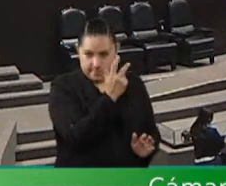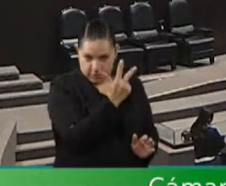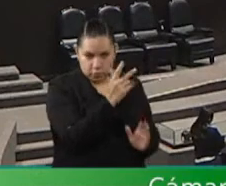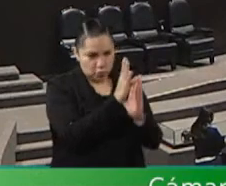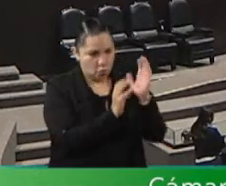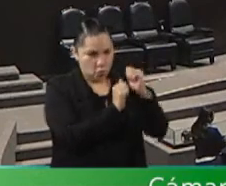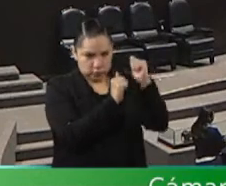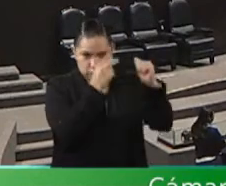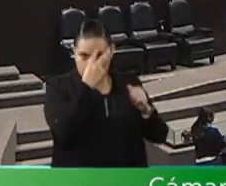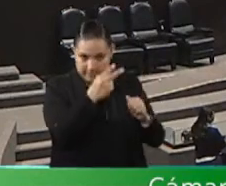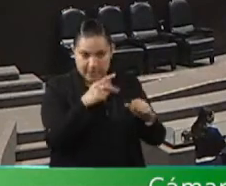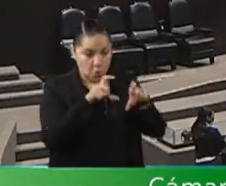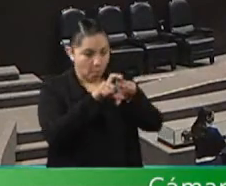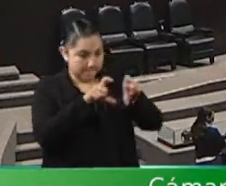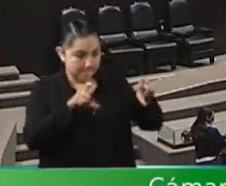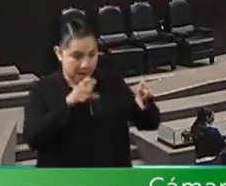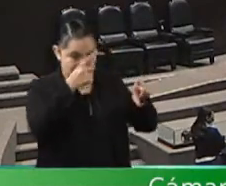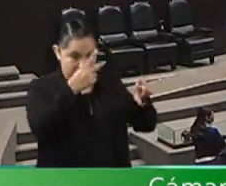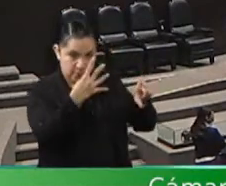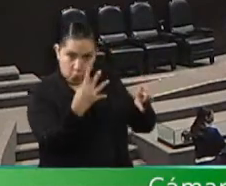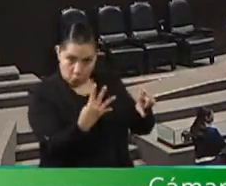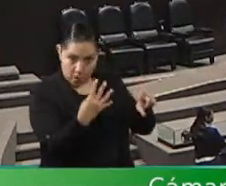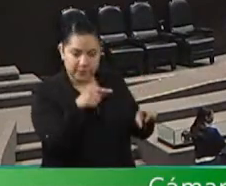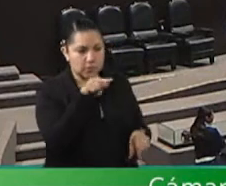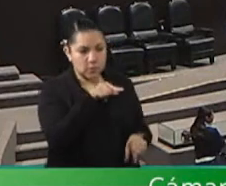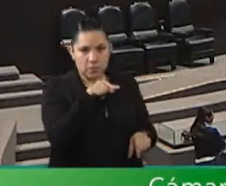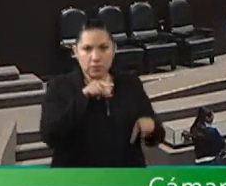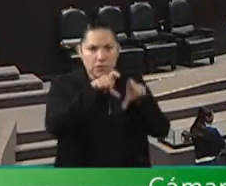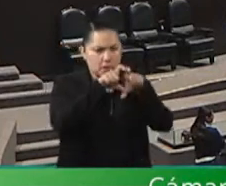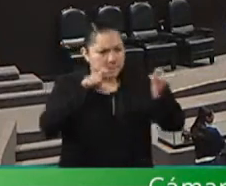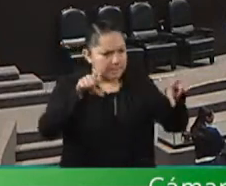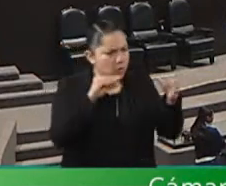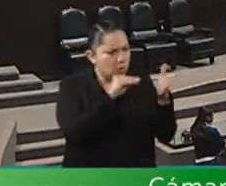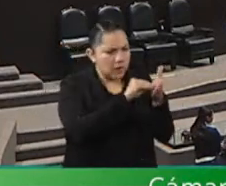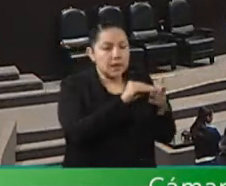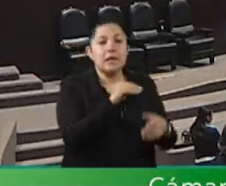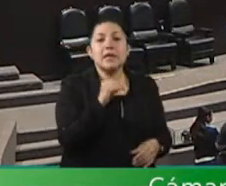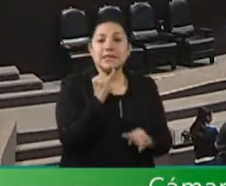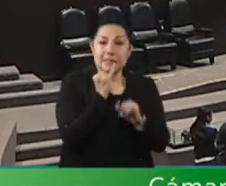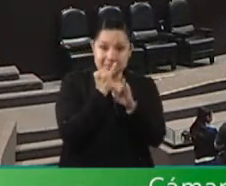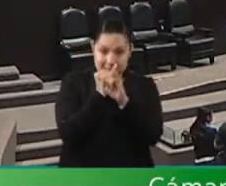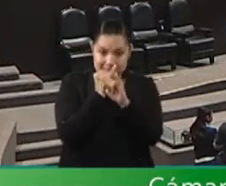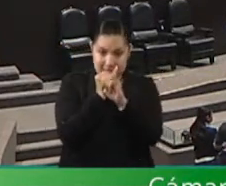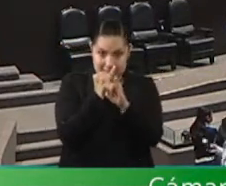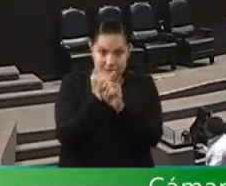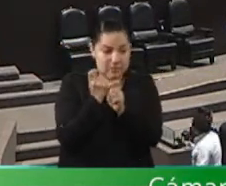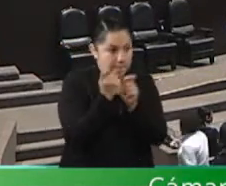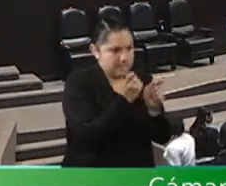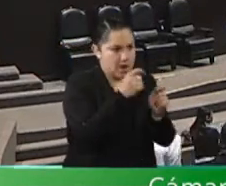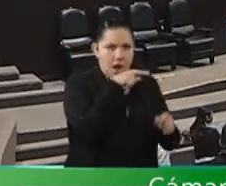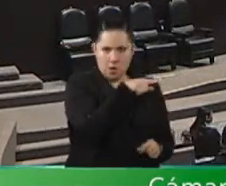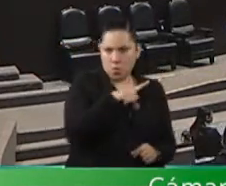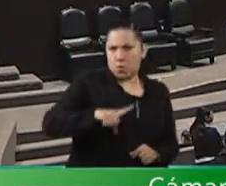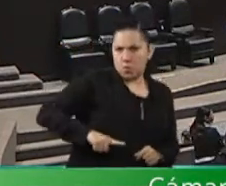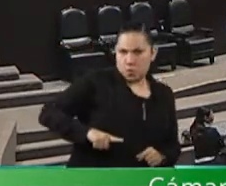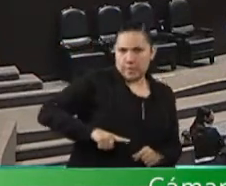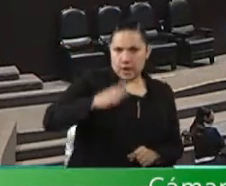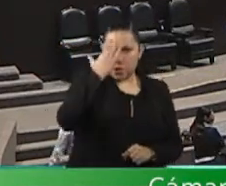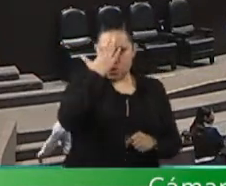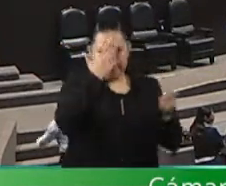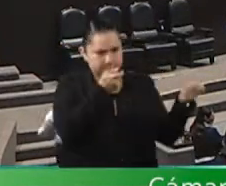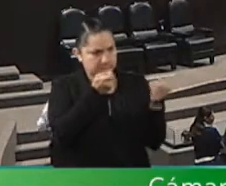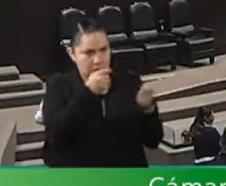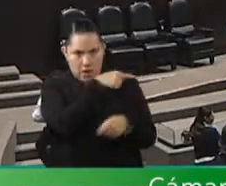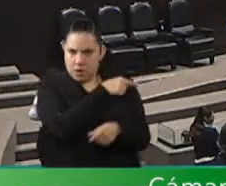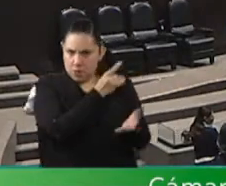los Estados Unidos Mexicanos la referencia al servicio de internet como actividad exclusiva del Estado, equiparable a